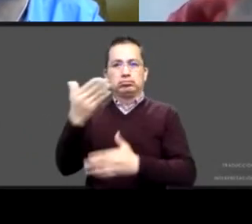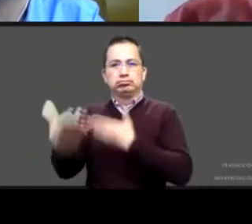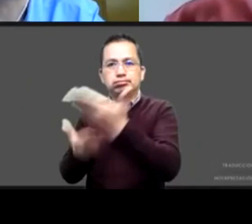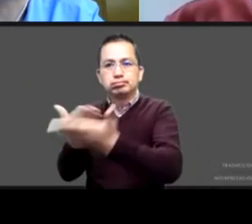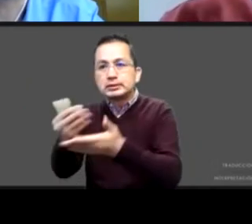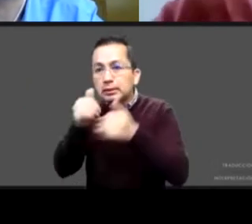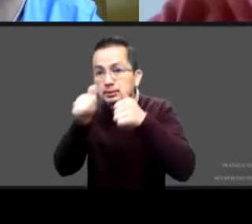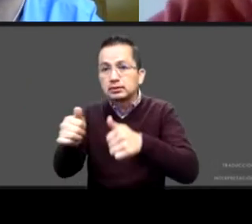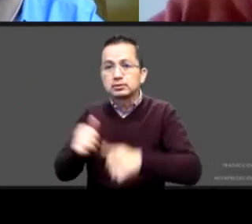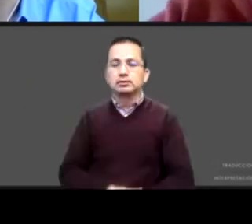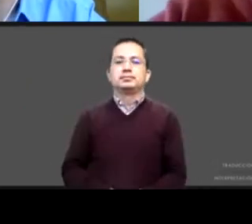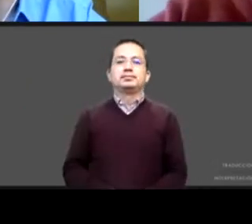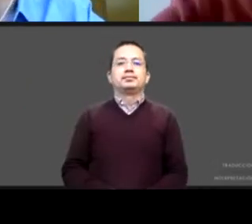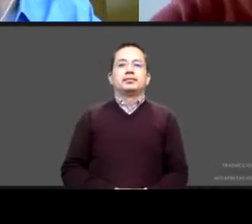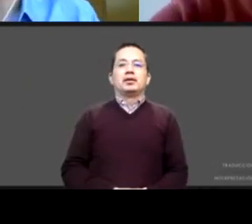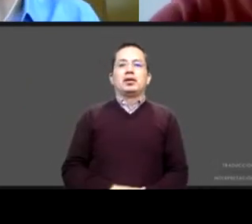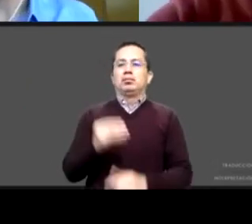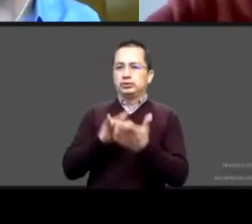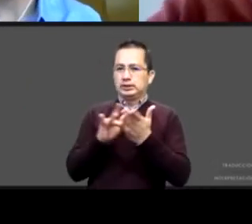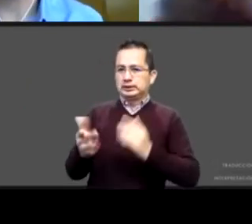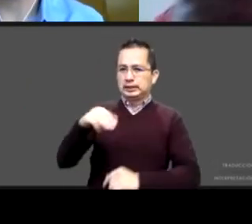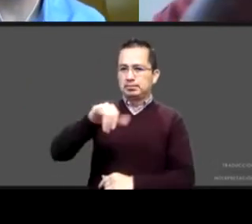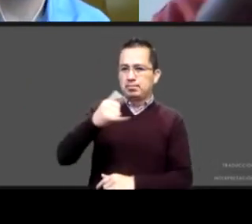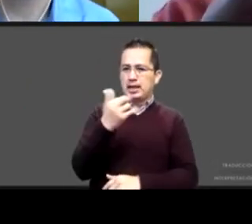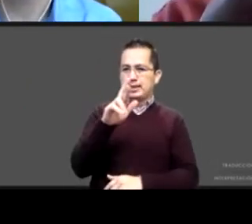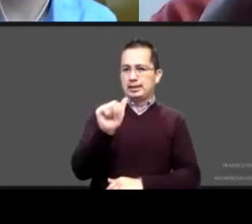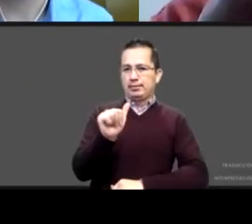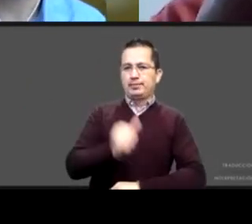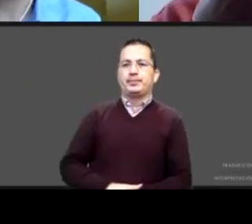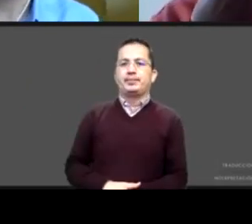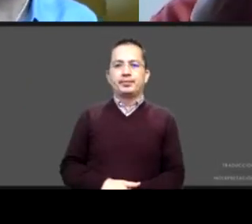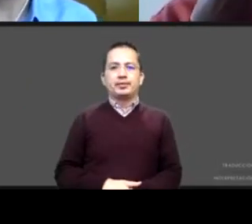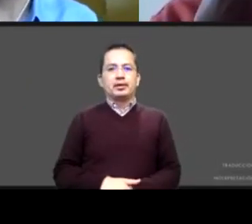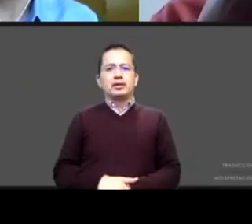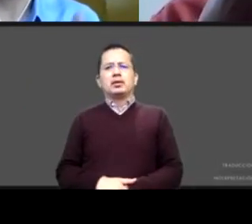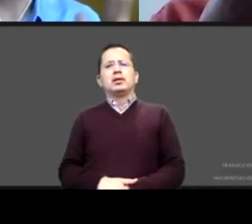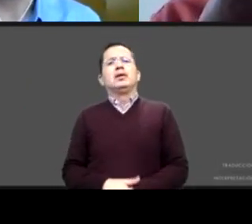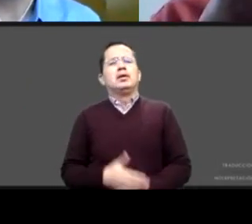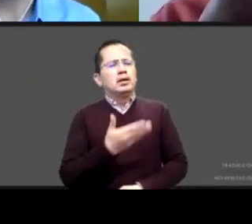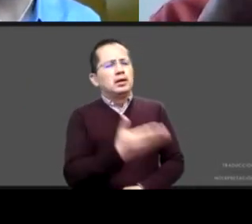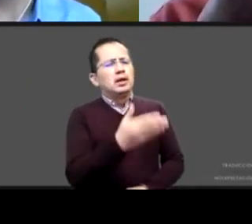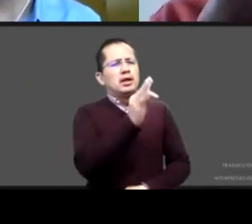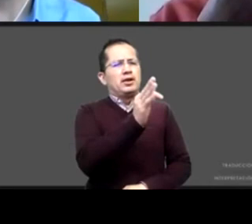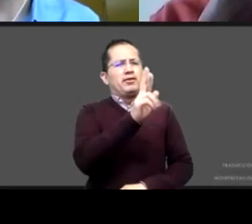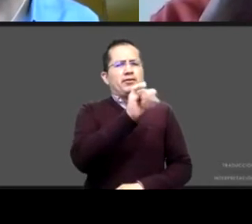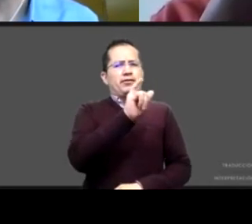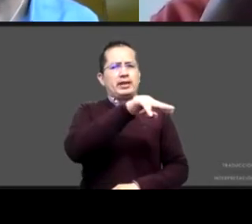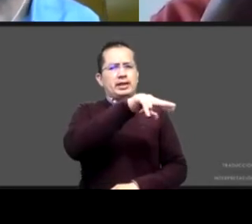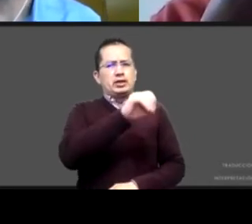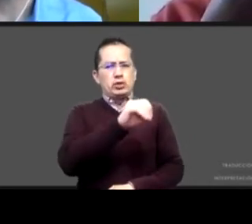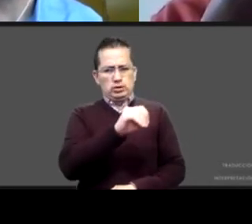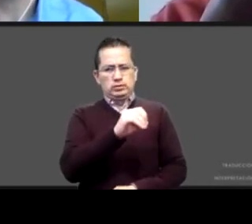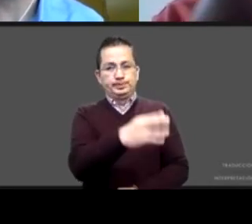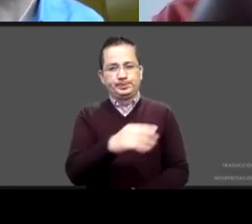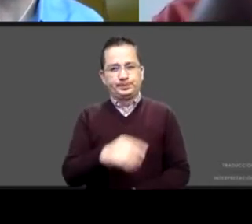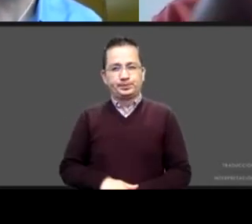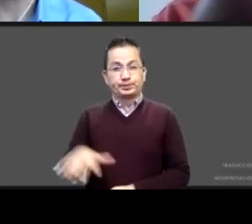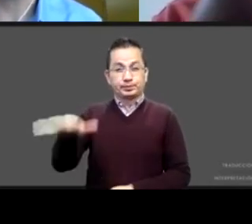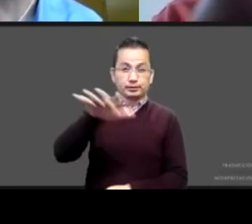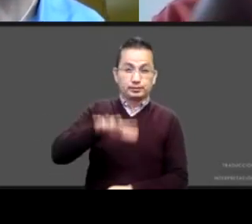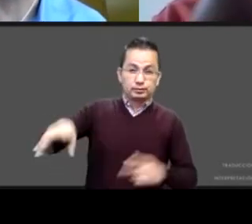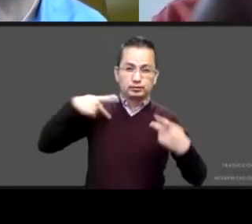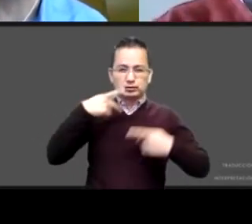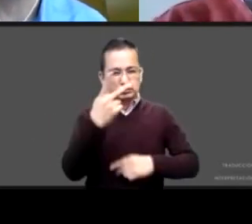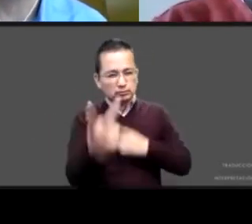Muchas gracias, Mayra. Estimado Frino, una pregunta aquí del público. Yo creo que es un lindo